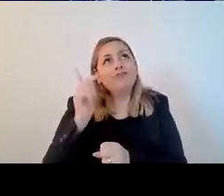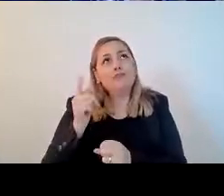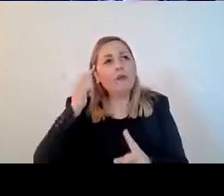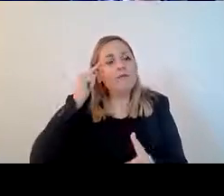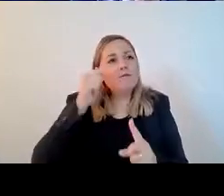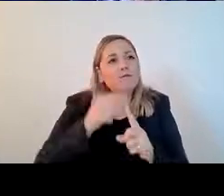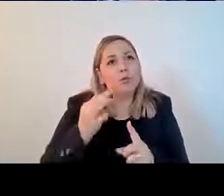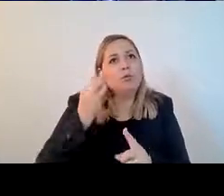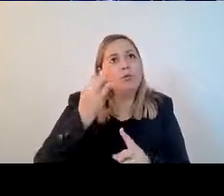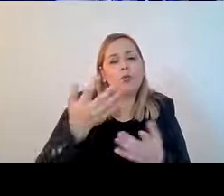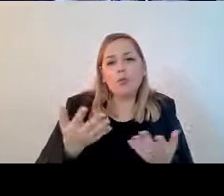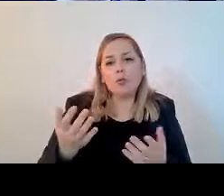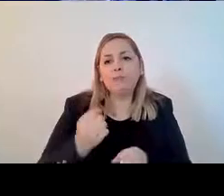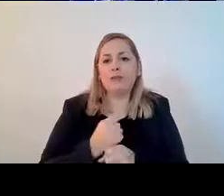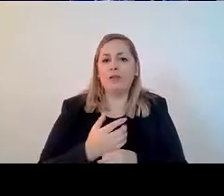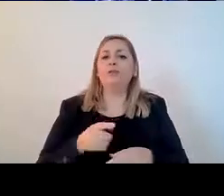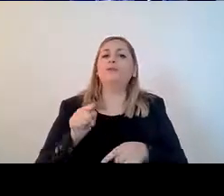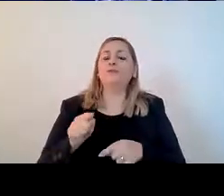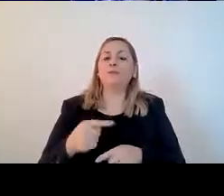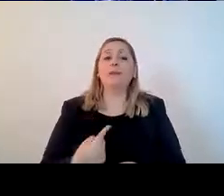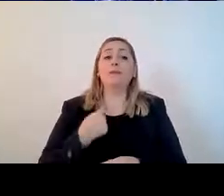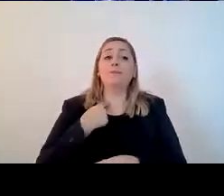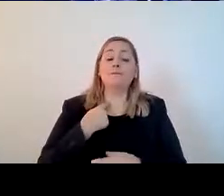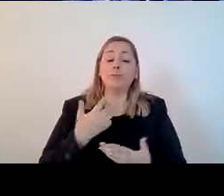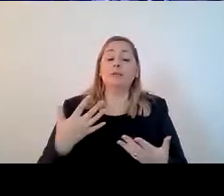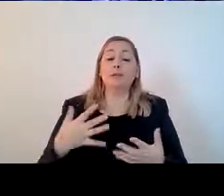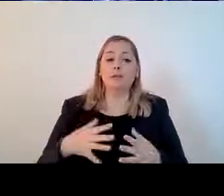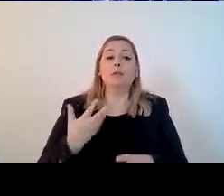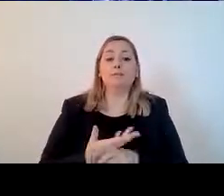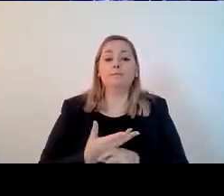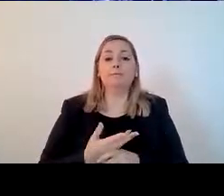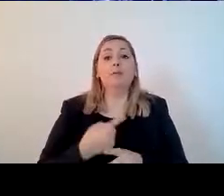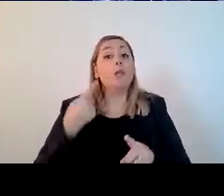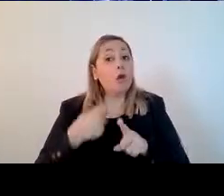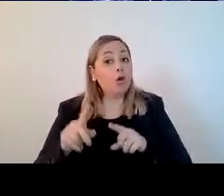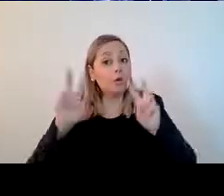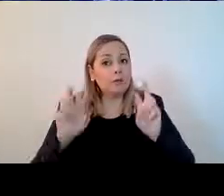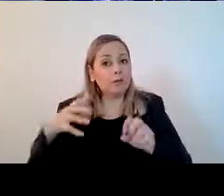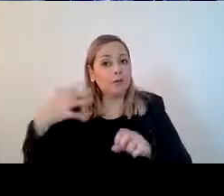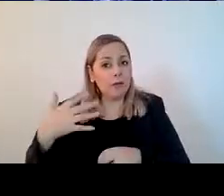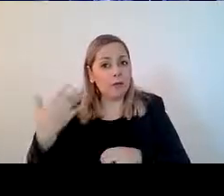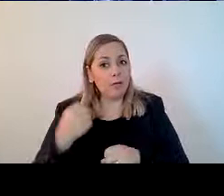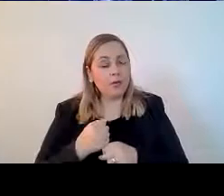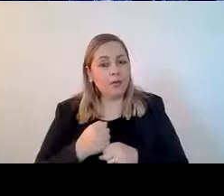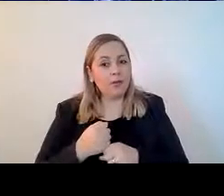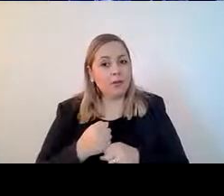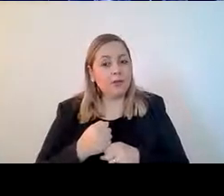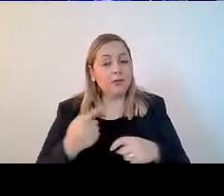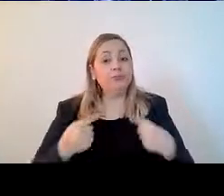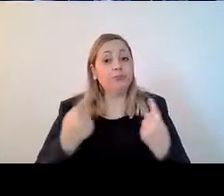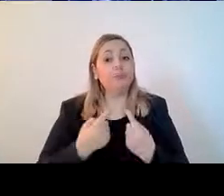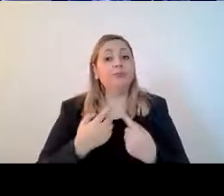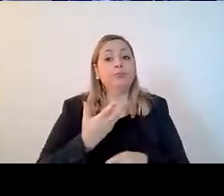que tenía no tener trabajo. O sea, el impacto existe. Pero el otro aspecto que es importante es que cuando nosotros